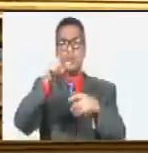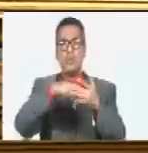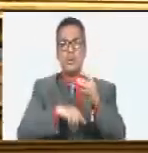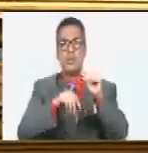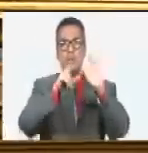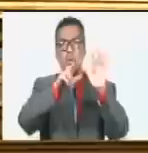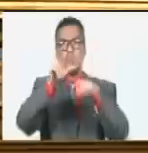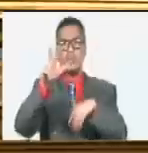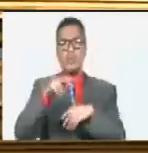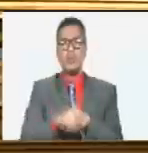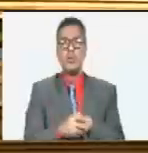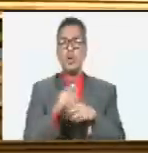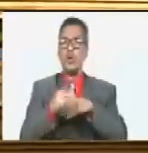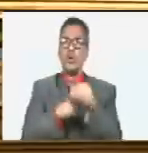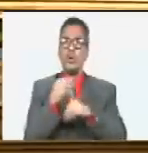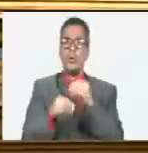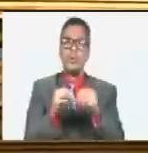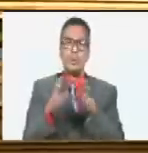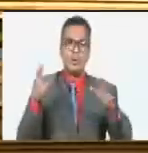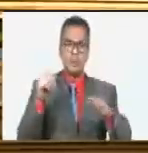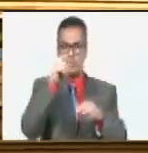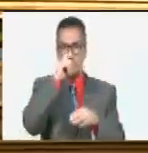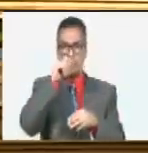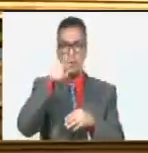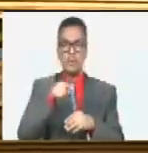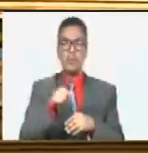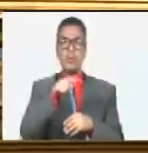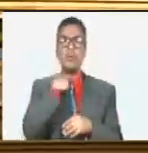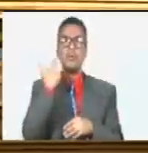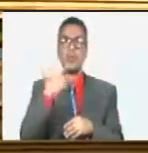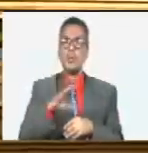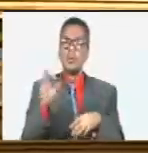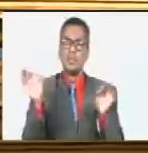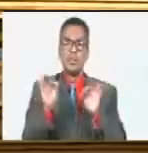cómo milagrosamente en esos años la mortalidad cae